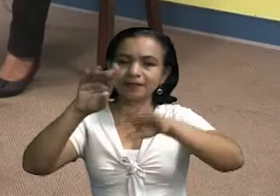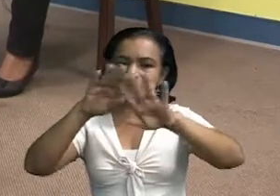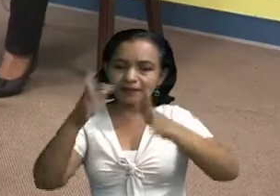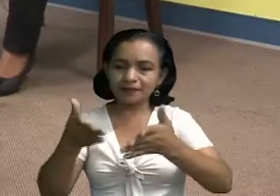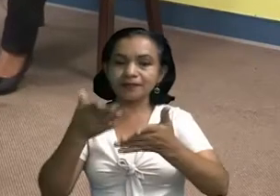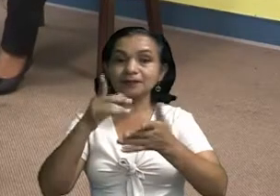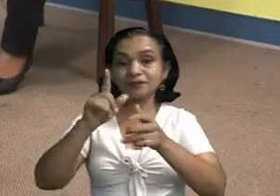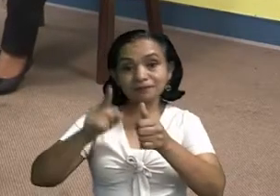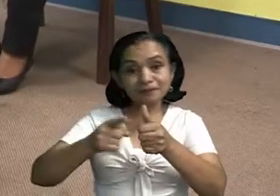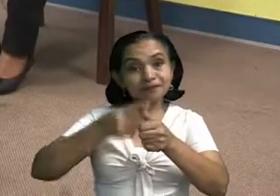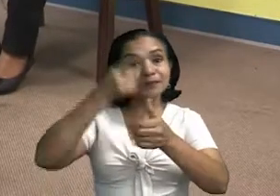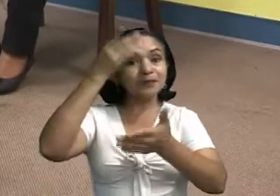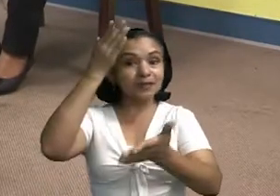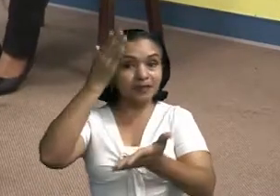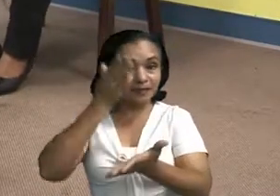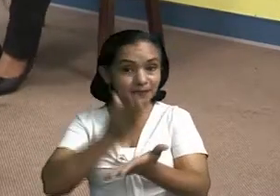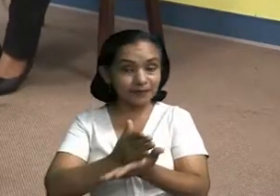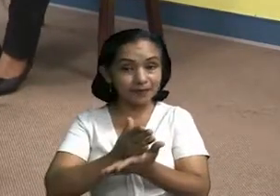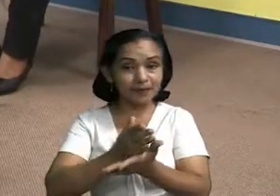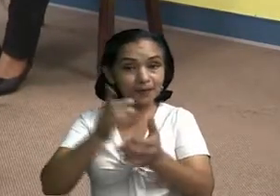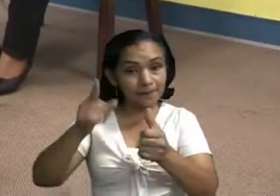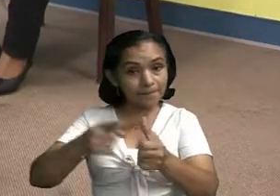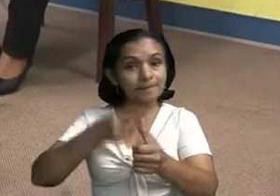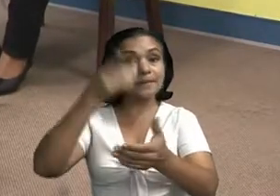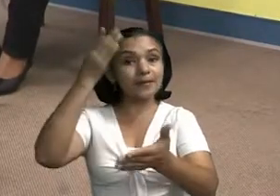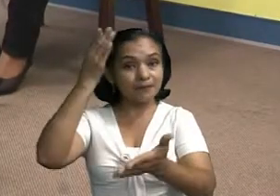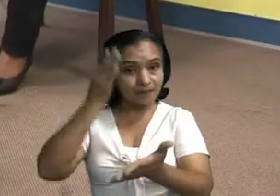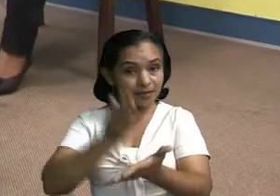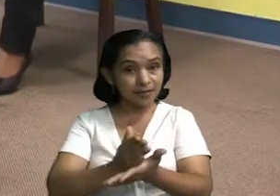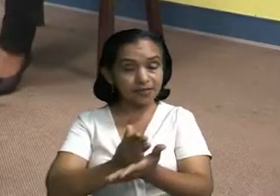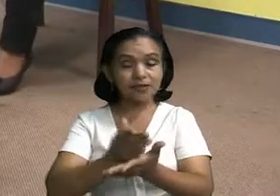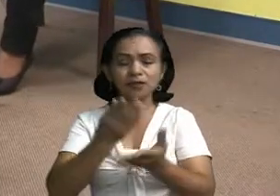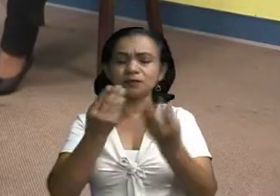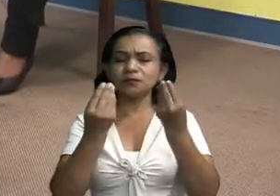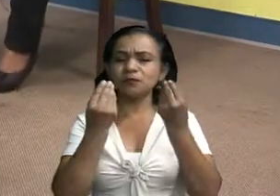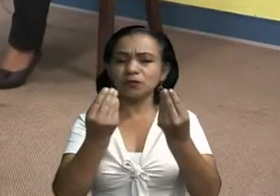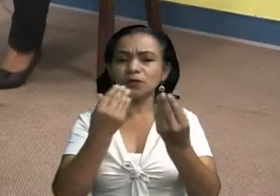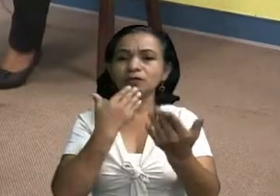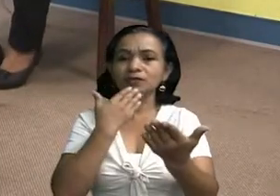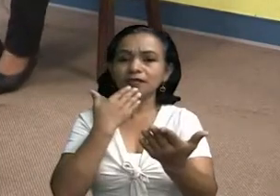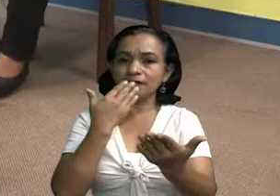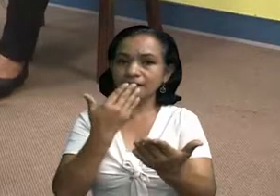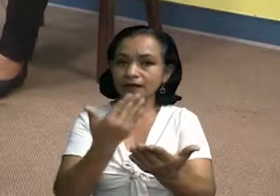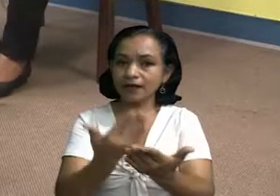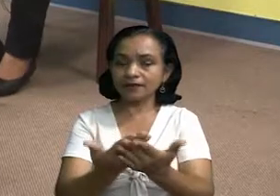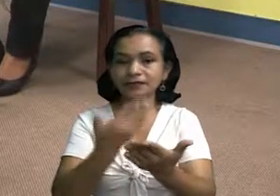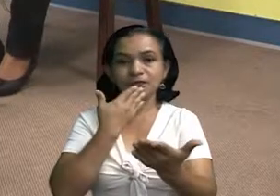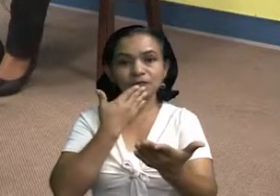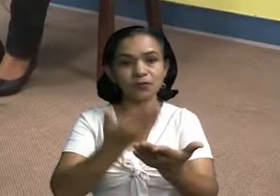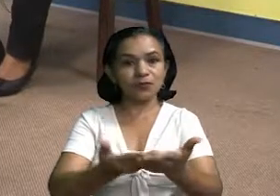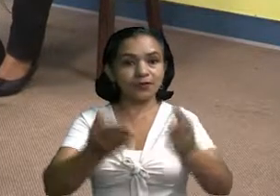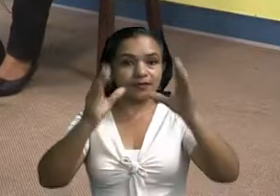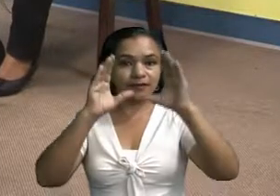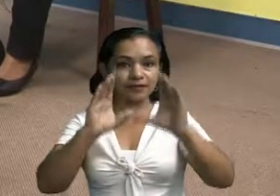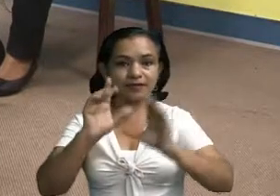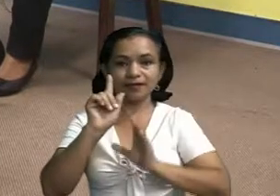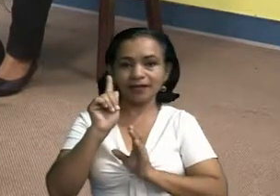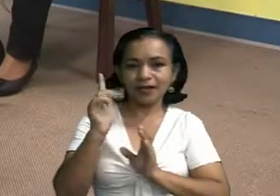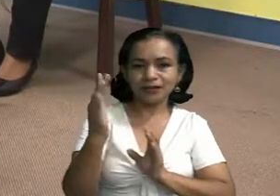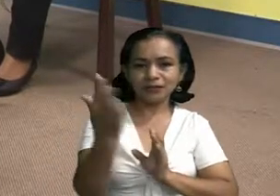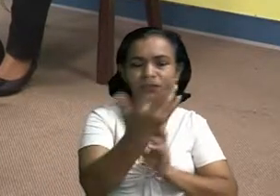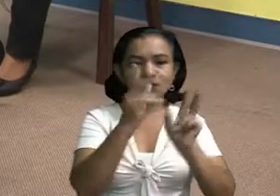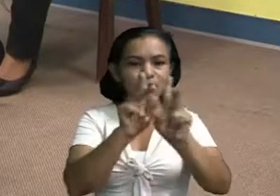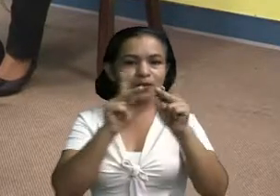Hola. ¿Primera vez? Sí, es la primera vez. Muchas gracias. Bueno, buenas tardes a toda la población de